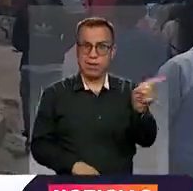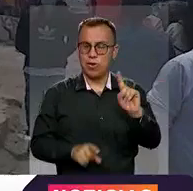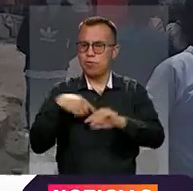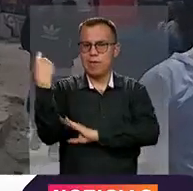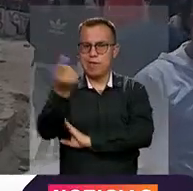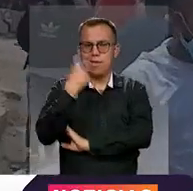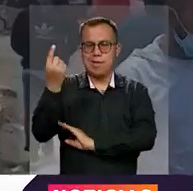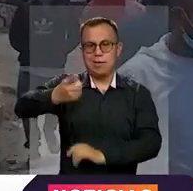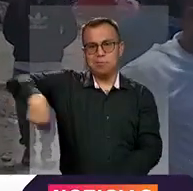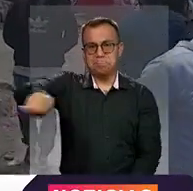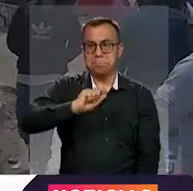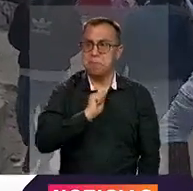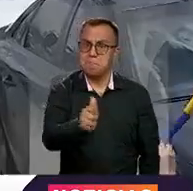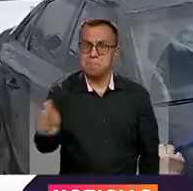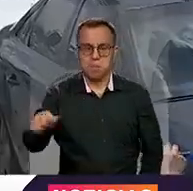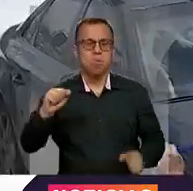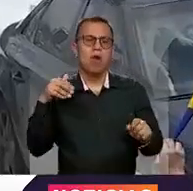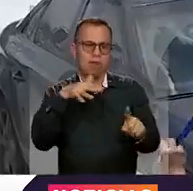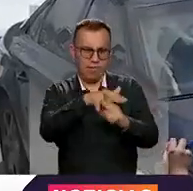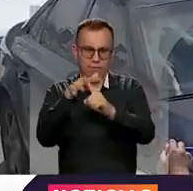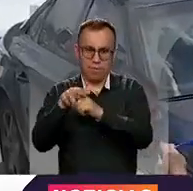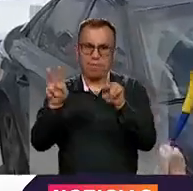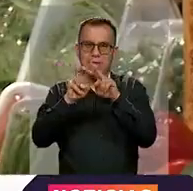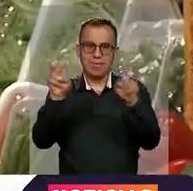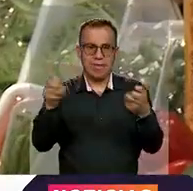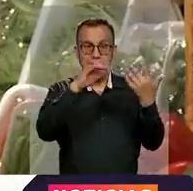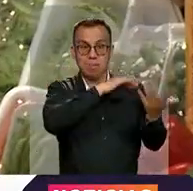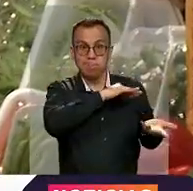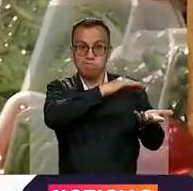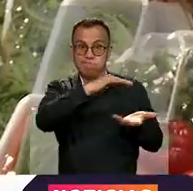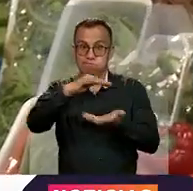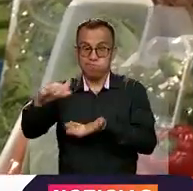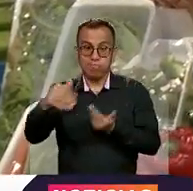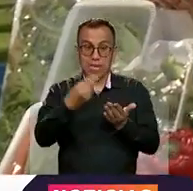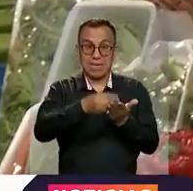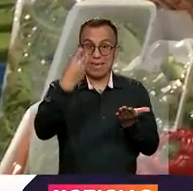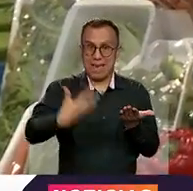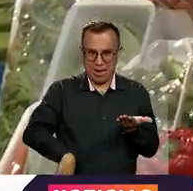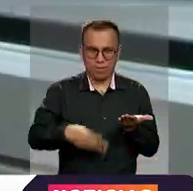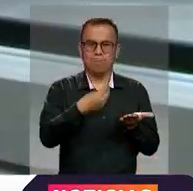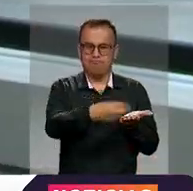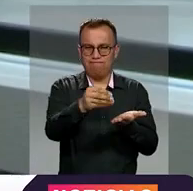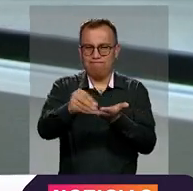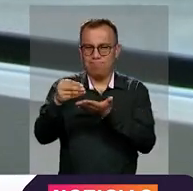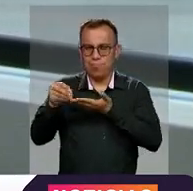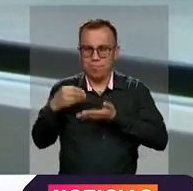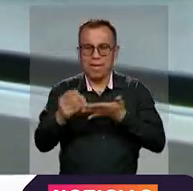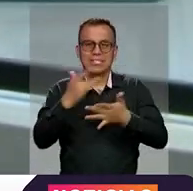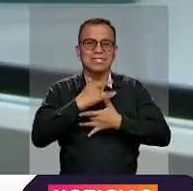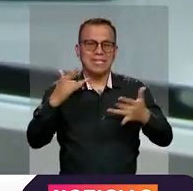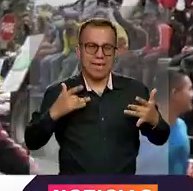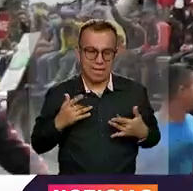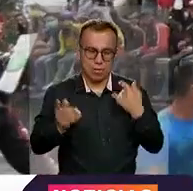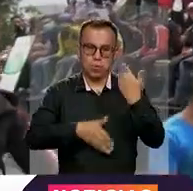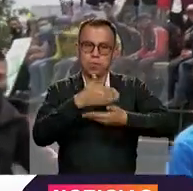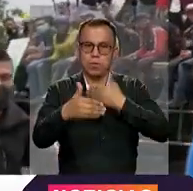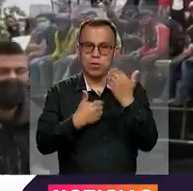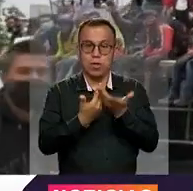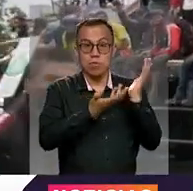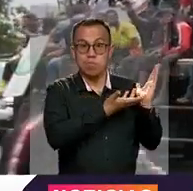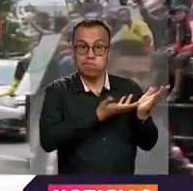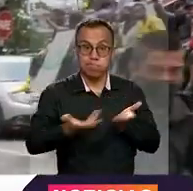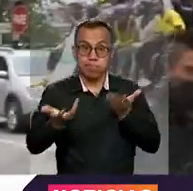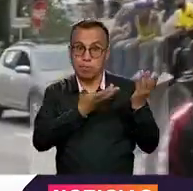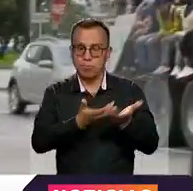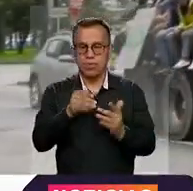en general, que está siendo afectado con temas como el desabastecimiento y la carestía de alimentos, los insumos para la salud, el paso de las mercancías